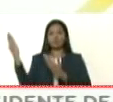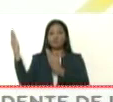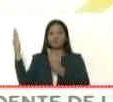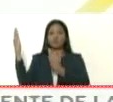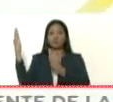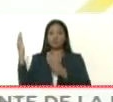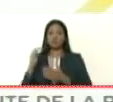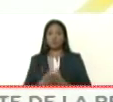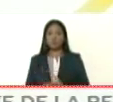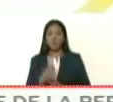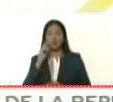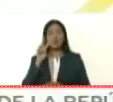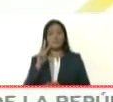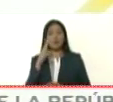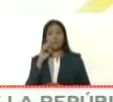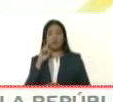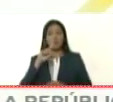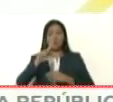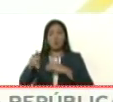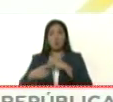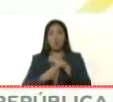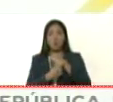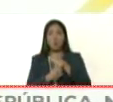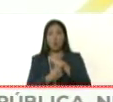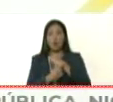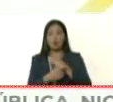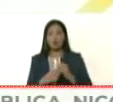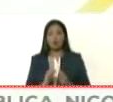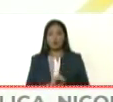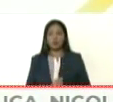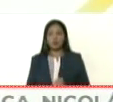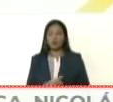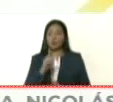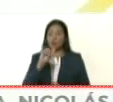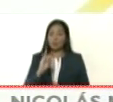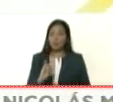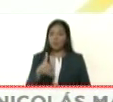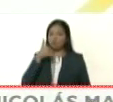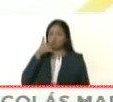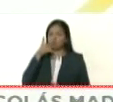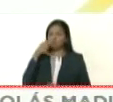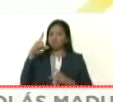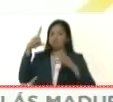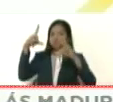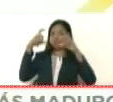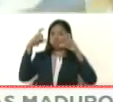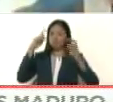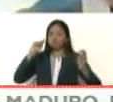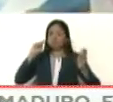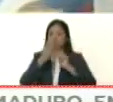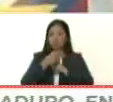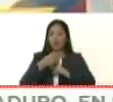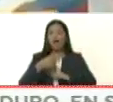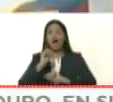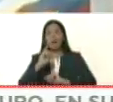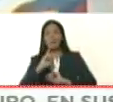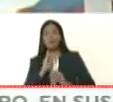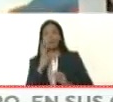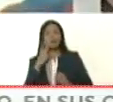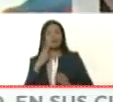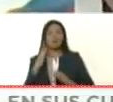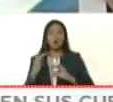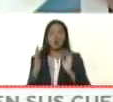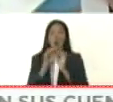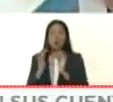refiere a el señor Juan Guaidó. Y en este celular y en este intercambio de la red social